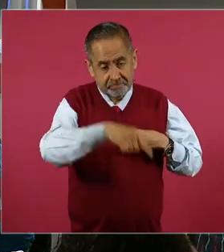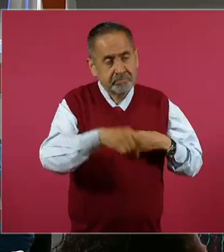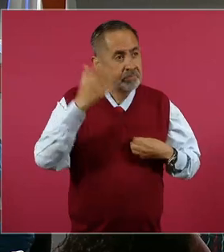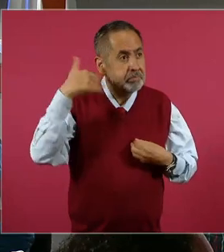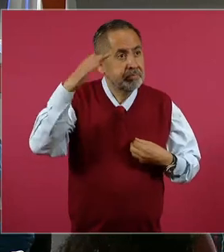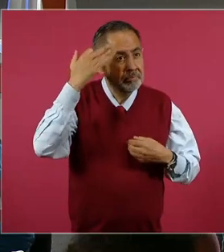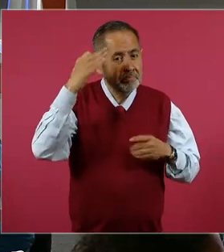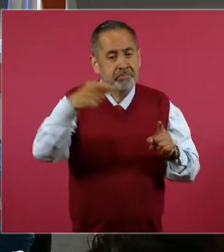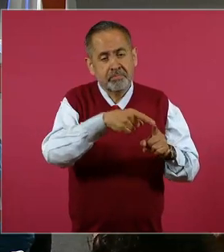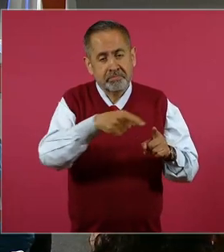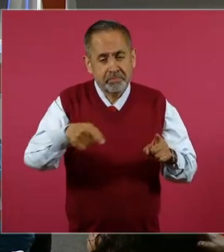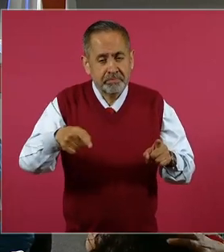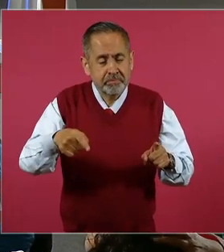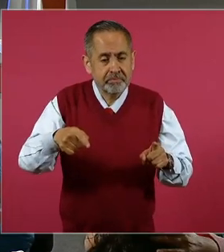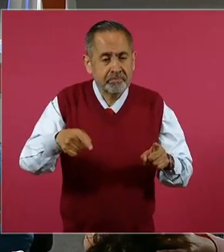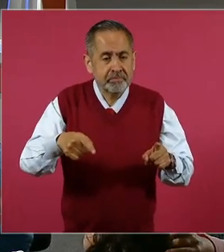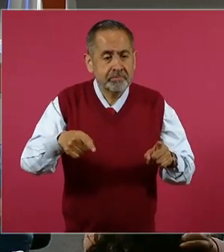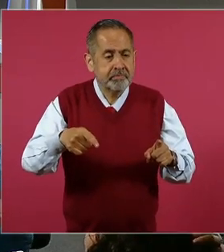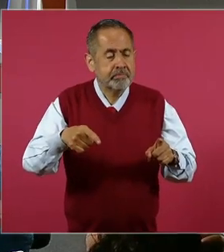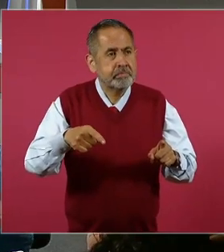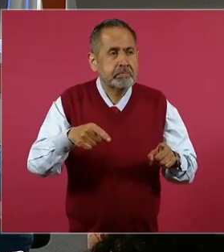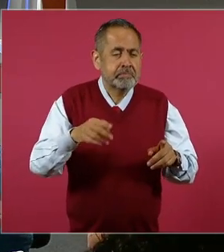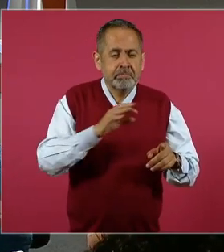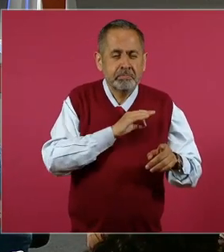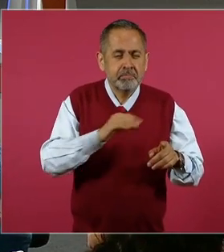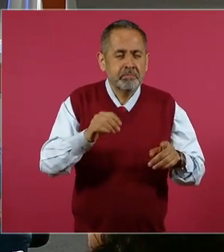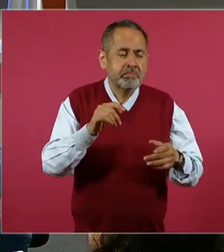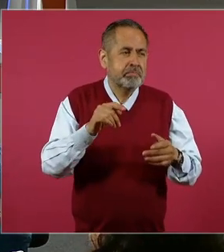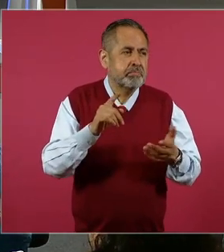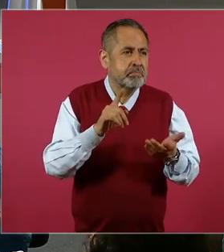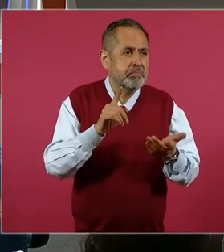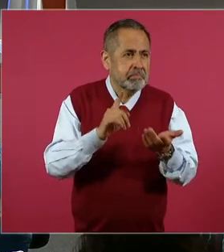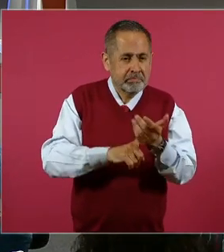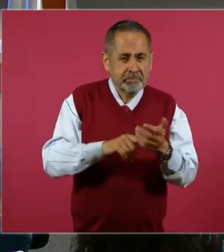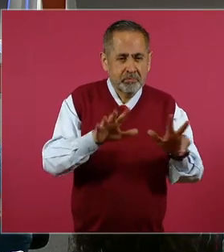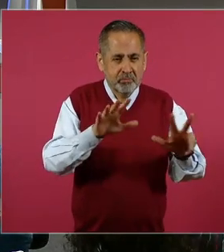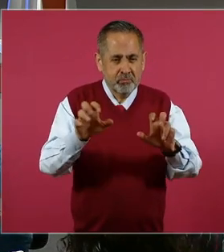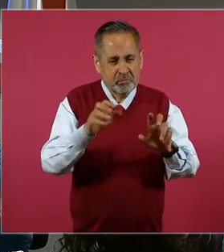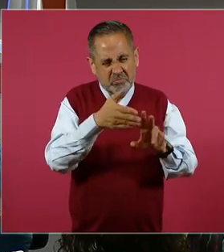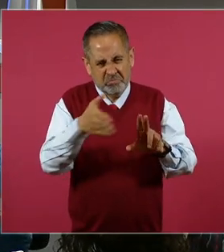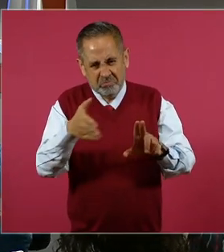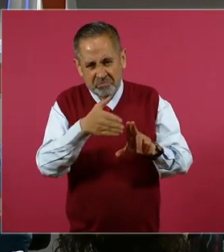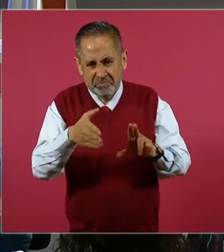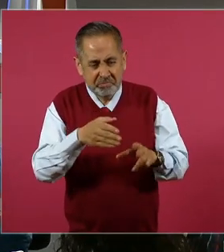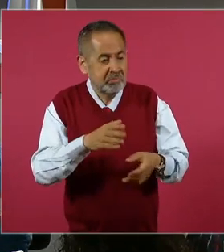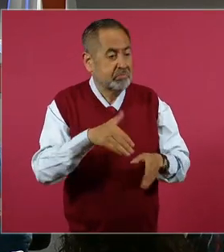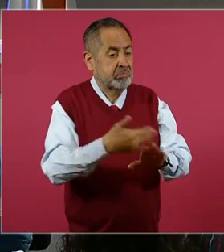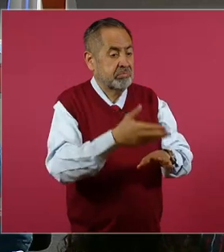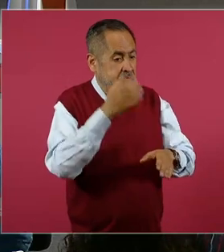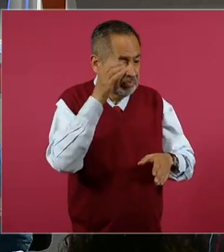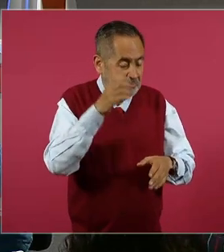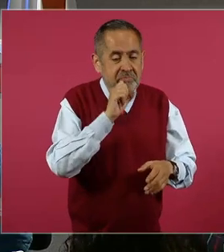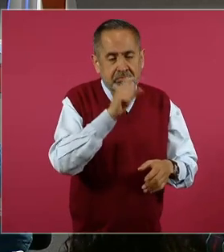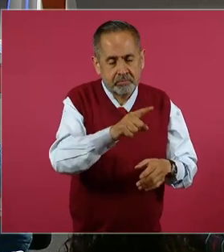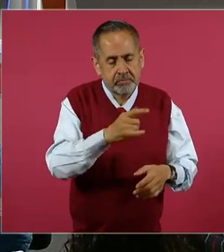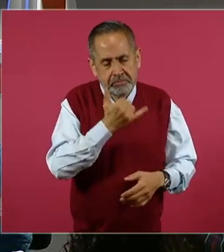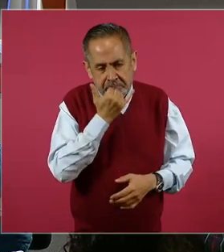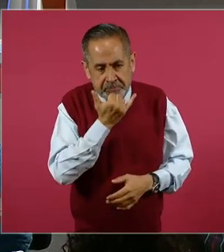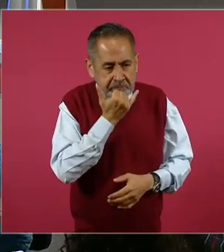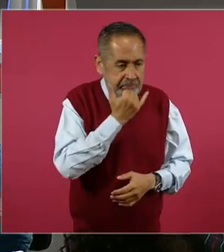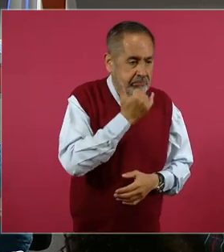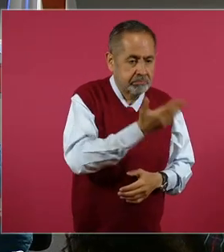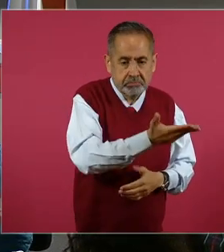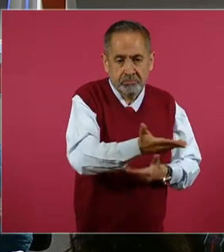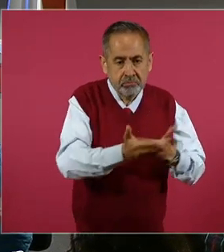la primera década, las primeras décadas del siglo XIX y en otros agravios y